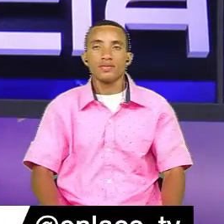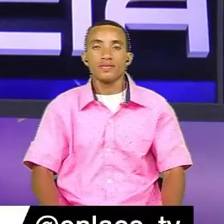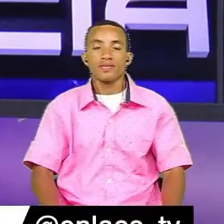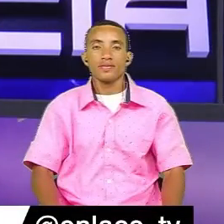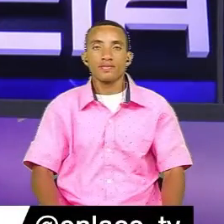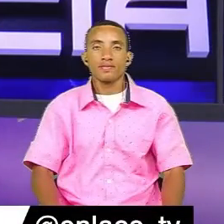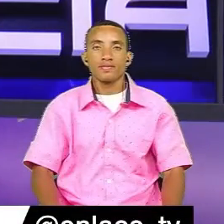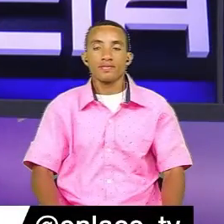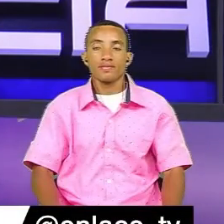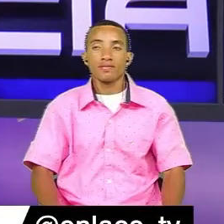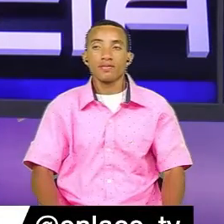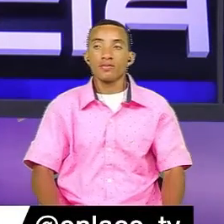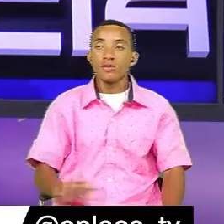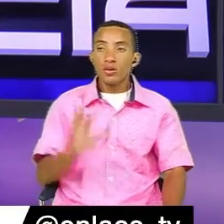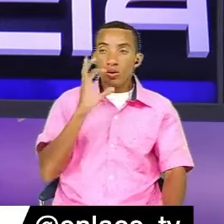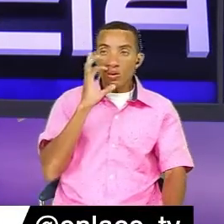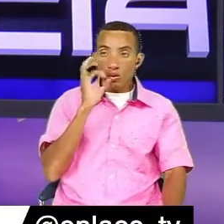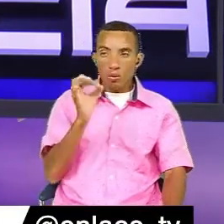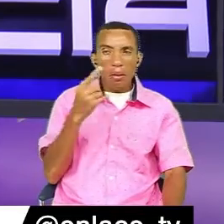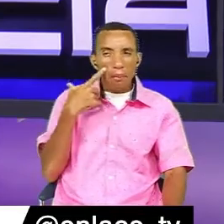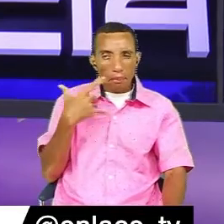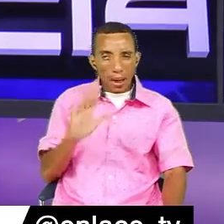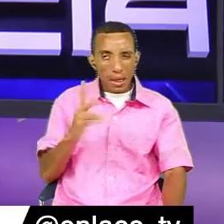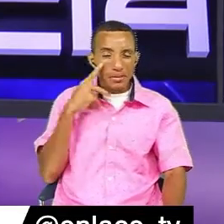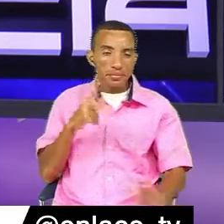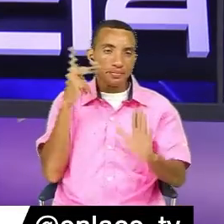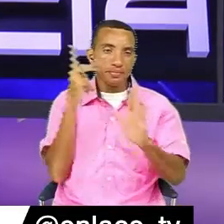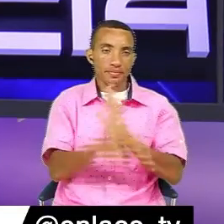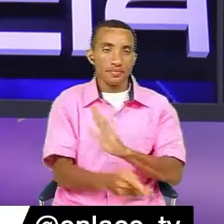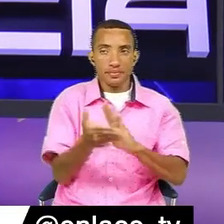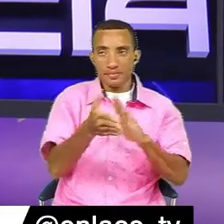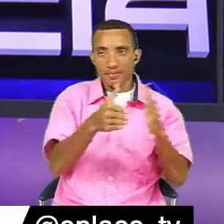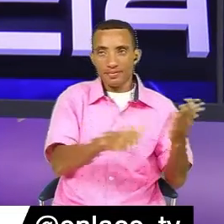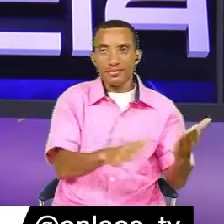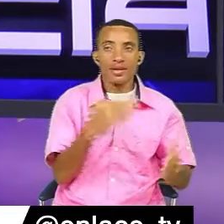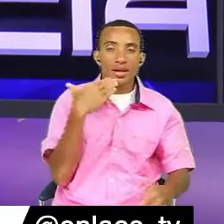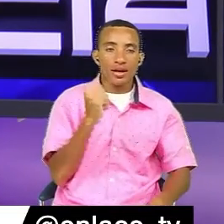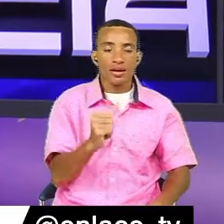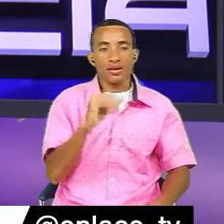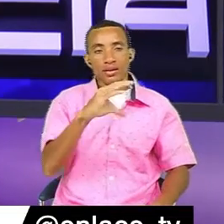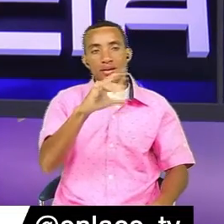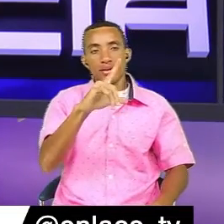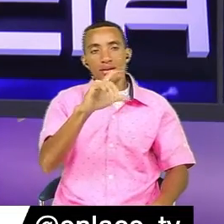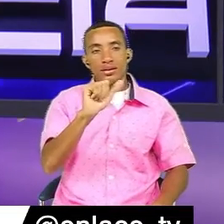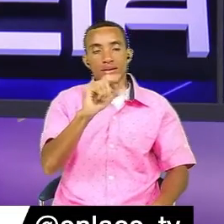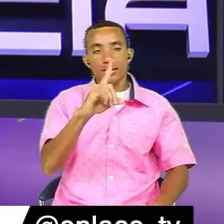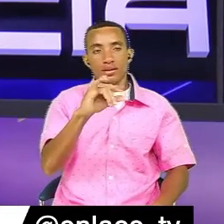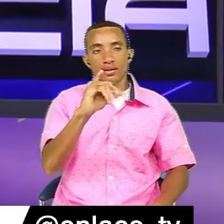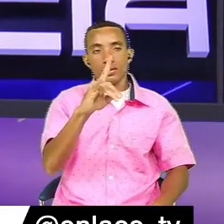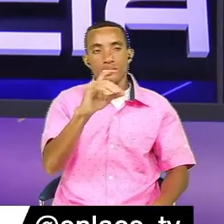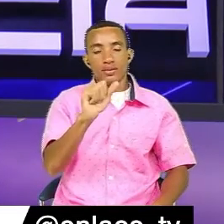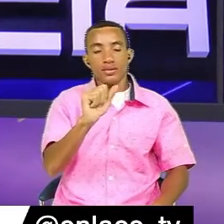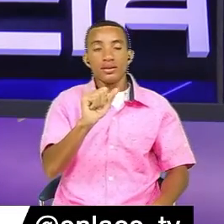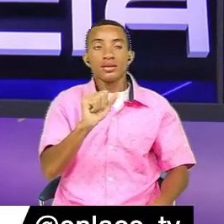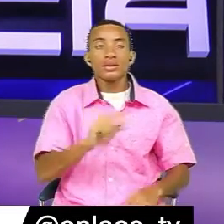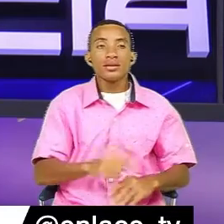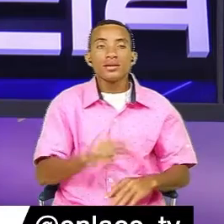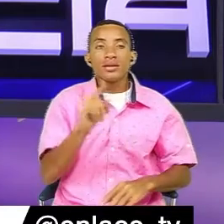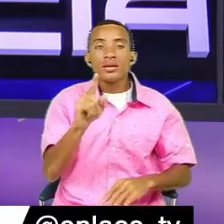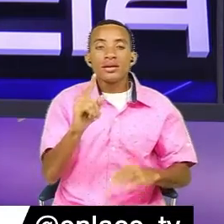Y quedó en libertad el hombre que al parecer habría cometido el homicidio de Claudia Metrovia Calvo en el barrio Galán la noche de este martes en su